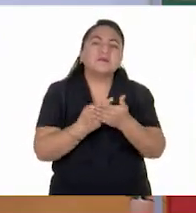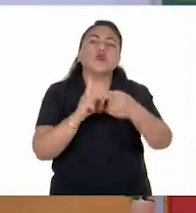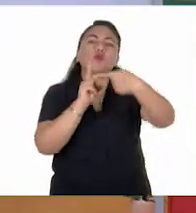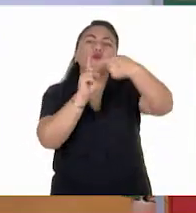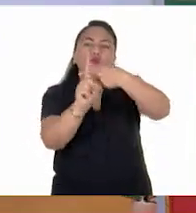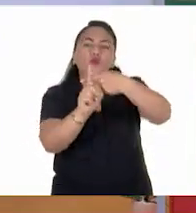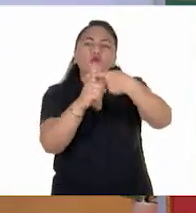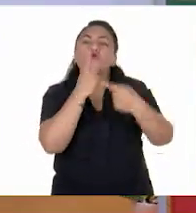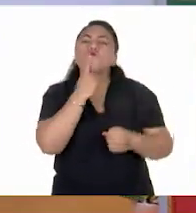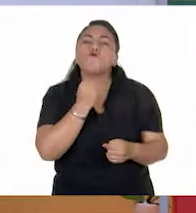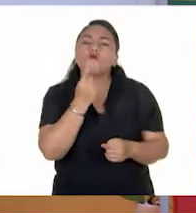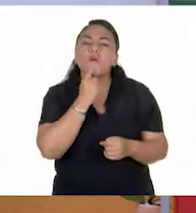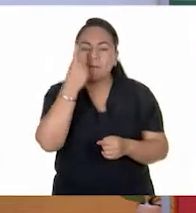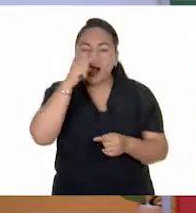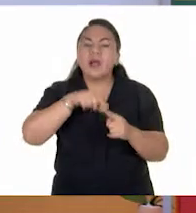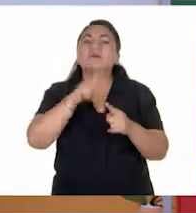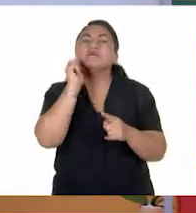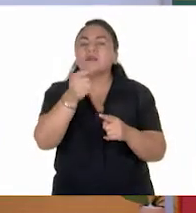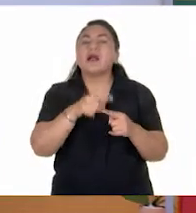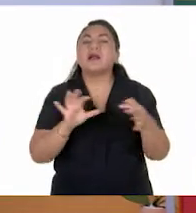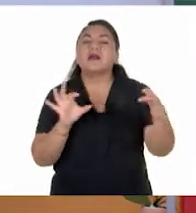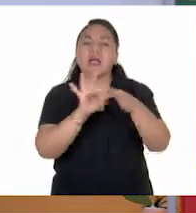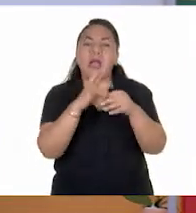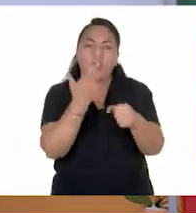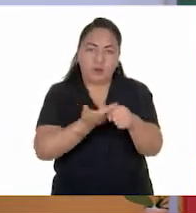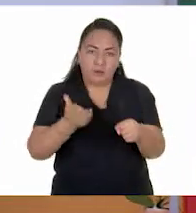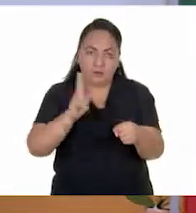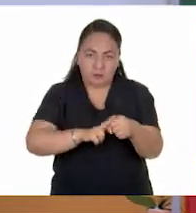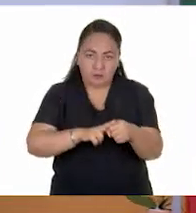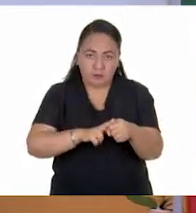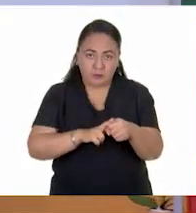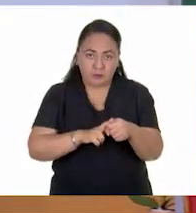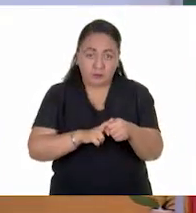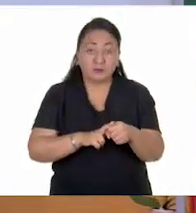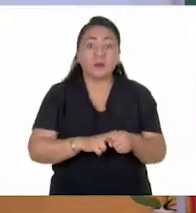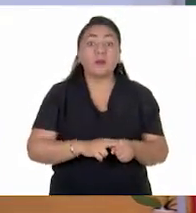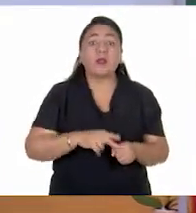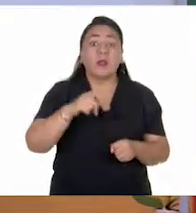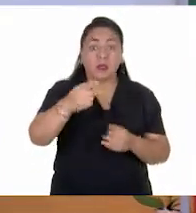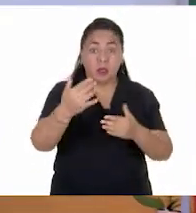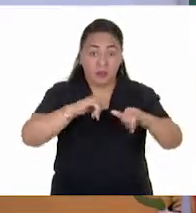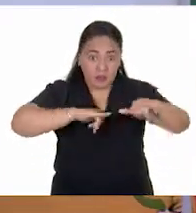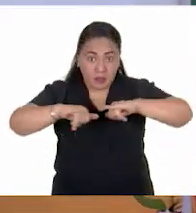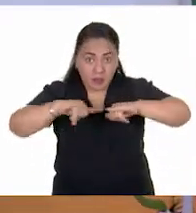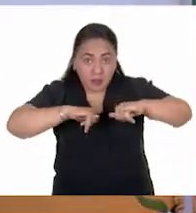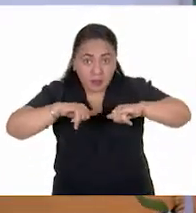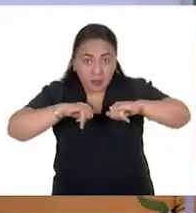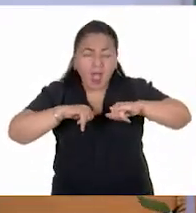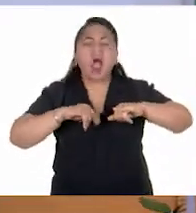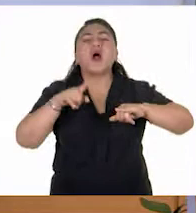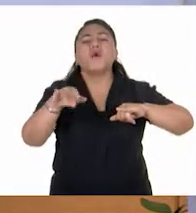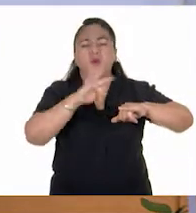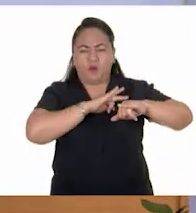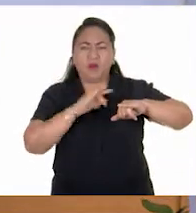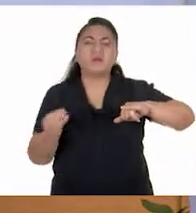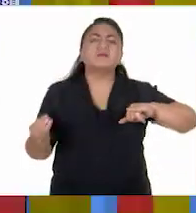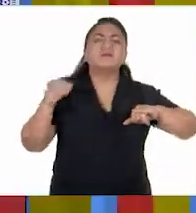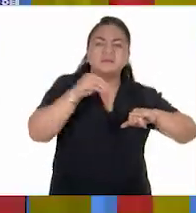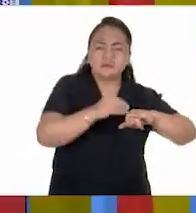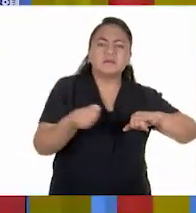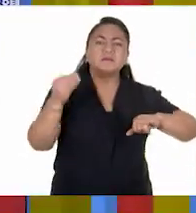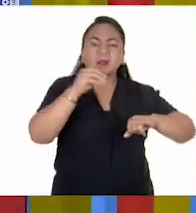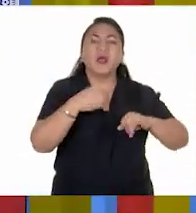roja para representar un hospital. Si tienen un croquis a la mano, pueden ponerlo también. Estamos jugando a